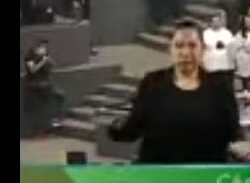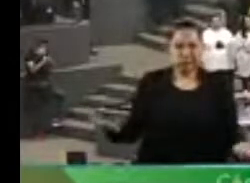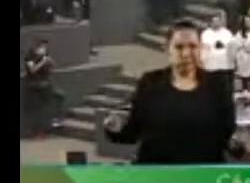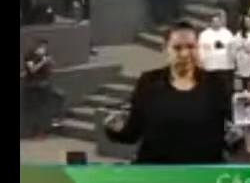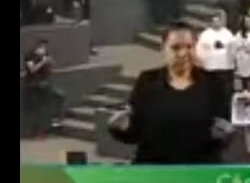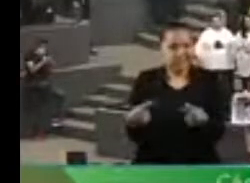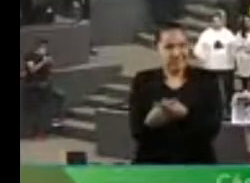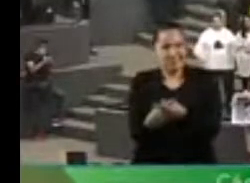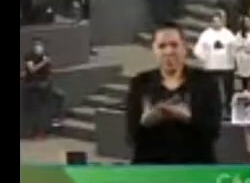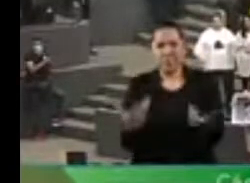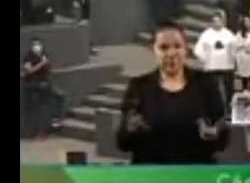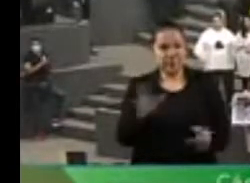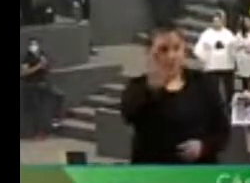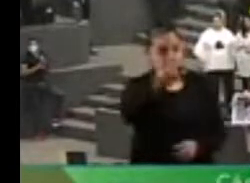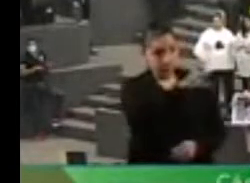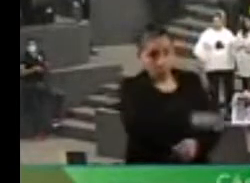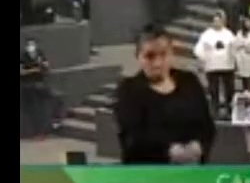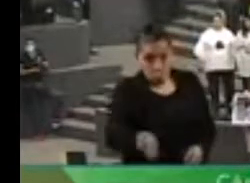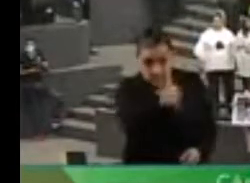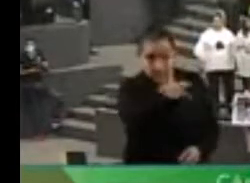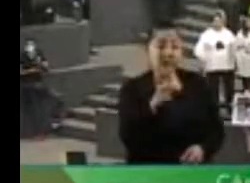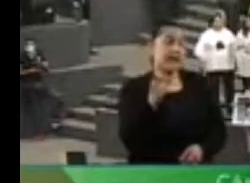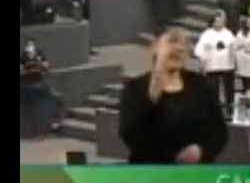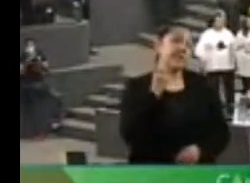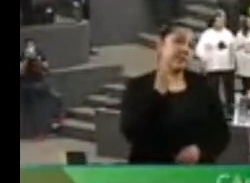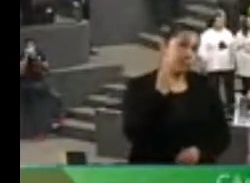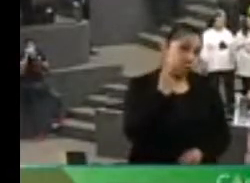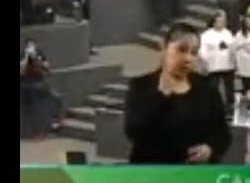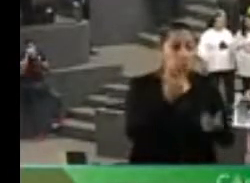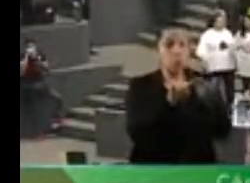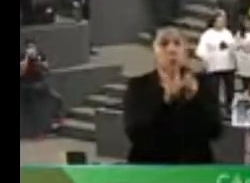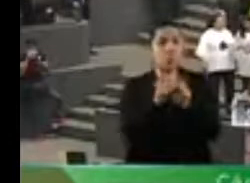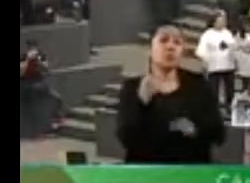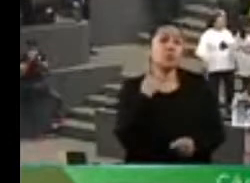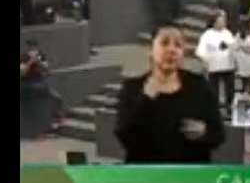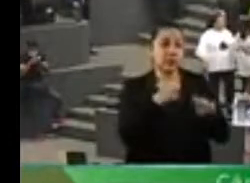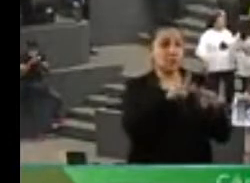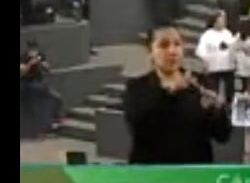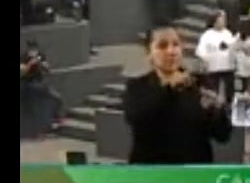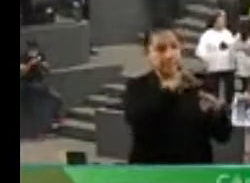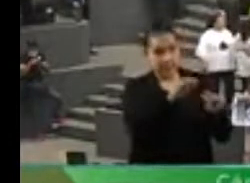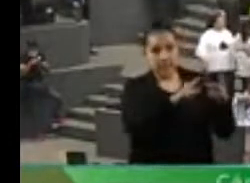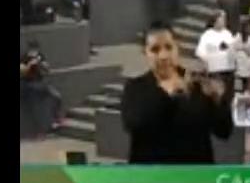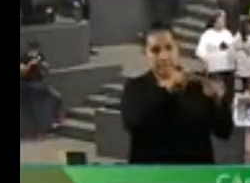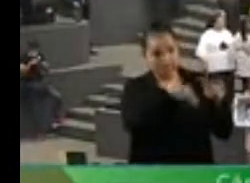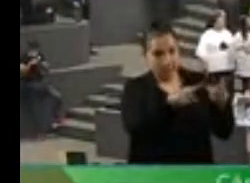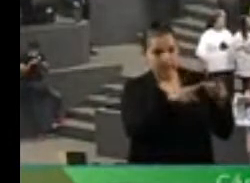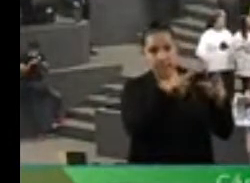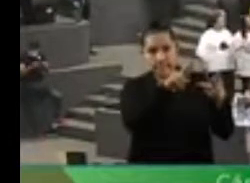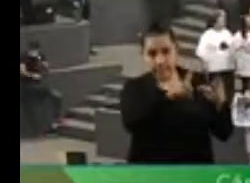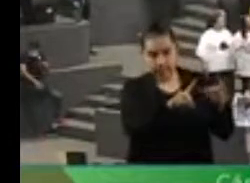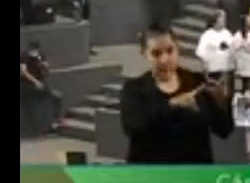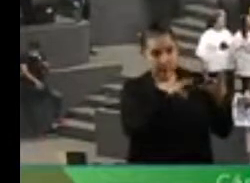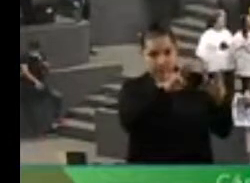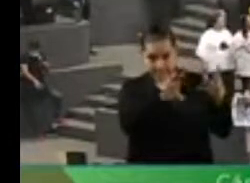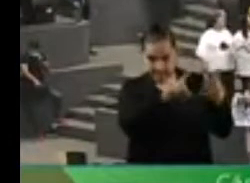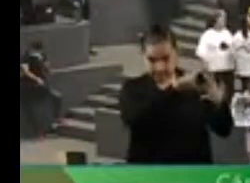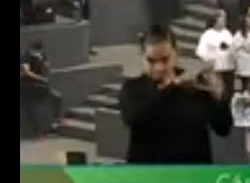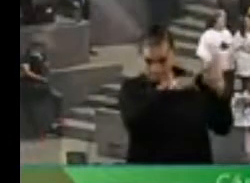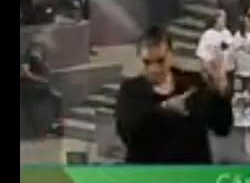los diputados, diputadas del PRI, del PAN, del PRD y Movimiento Ciudadano. Fuerte, hagan lo que hagan el día de